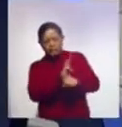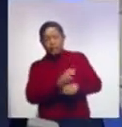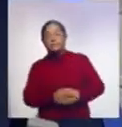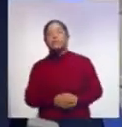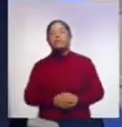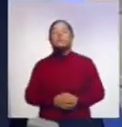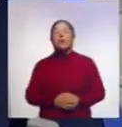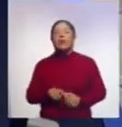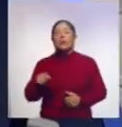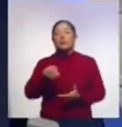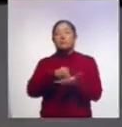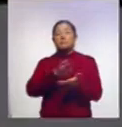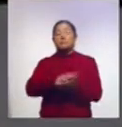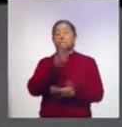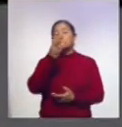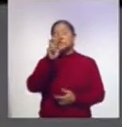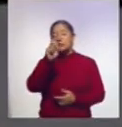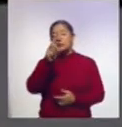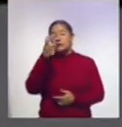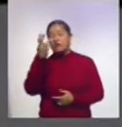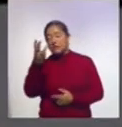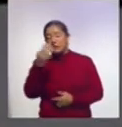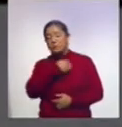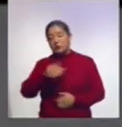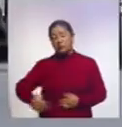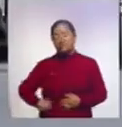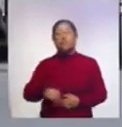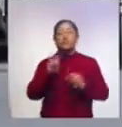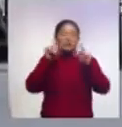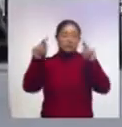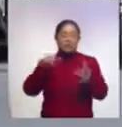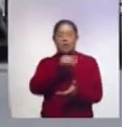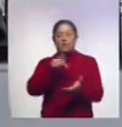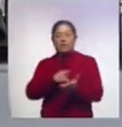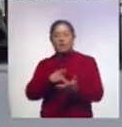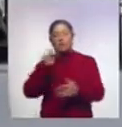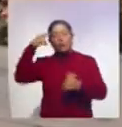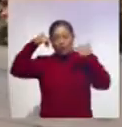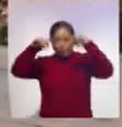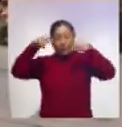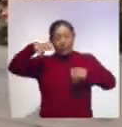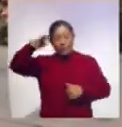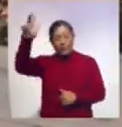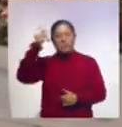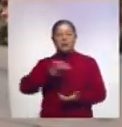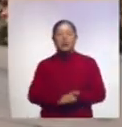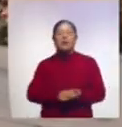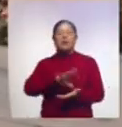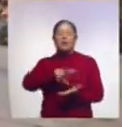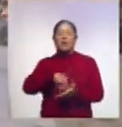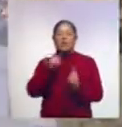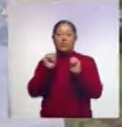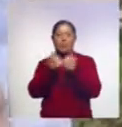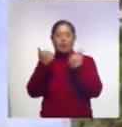33 municipios de la entidad, entre ellos Tlaxcala, Apizaco, Huamantla, Calpulalpan y Zacatelco. Por su parte,